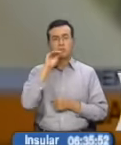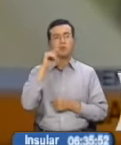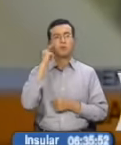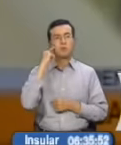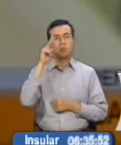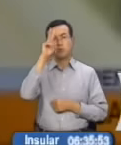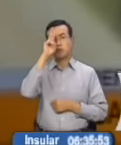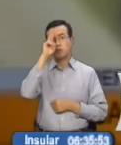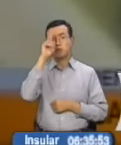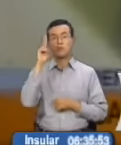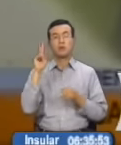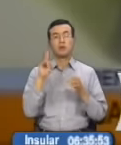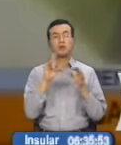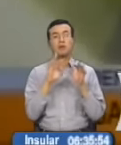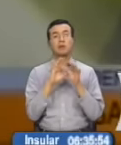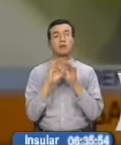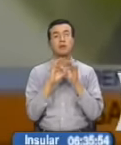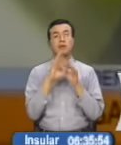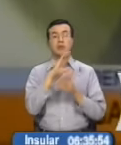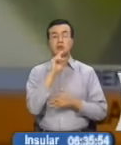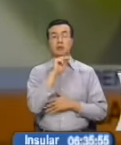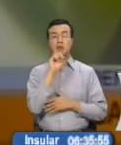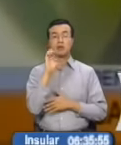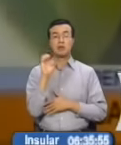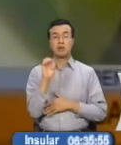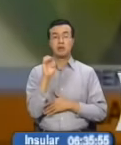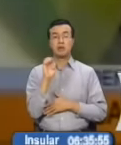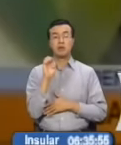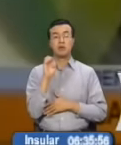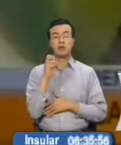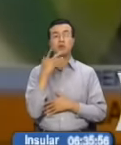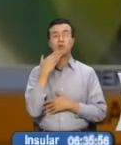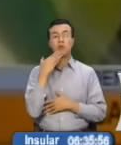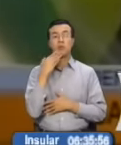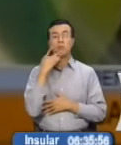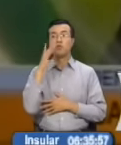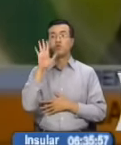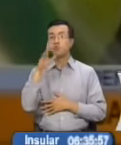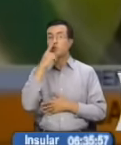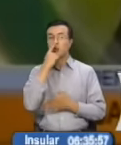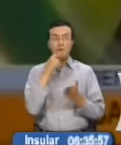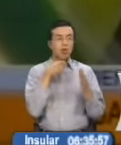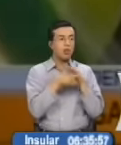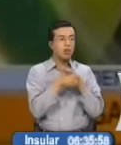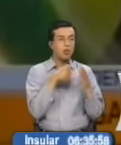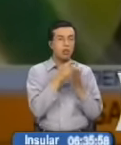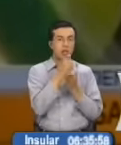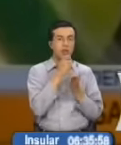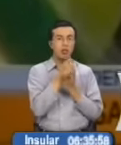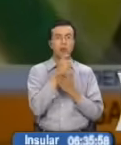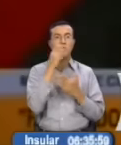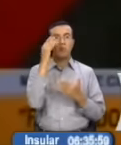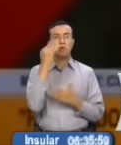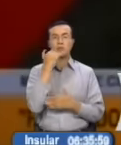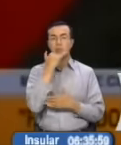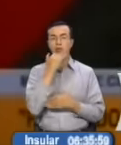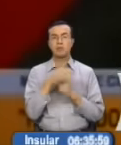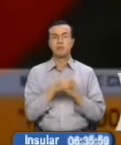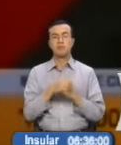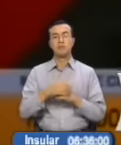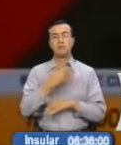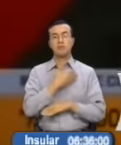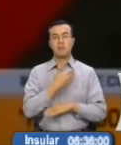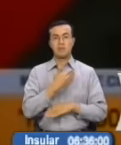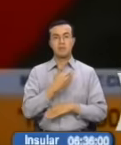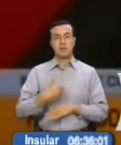complicidad de CNN, una conspiración política cometiendo delitos. Según el mandatario,